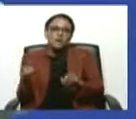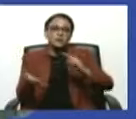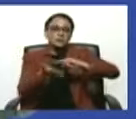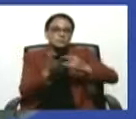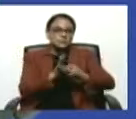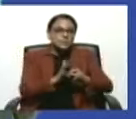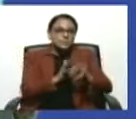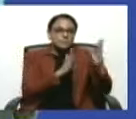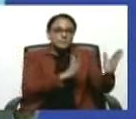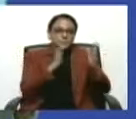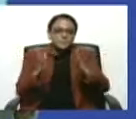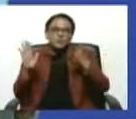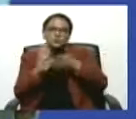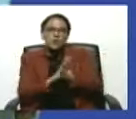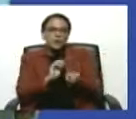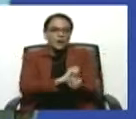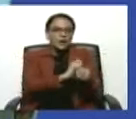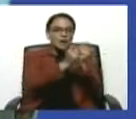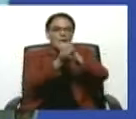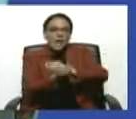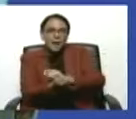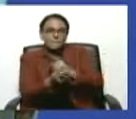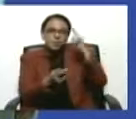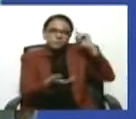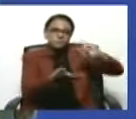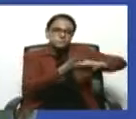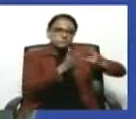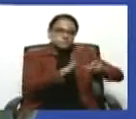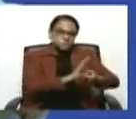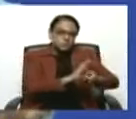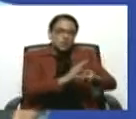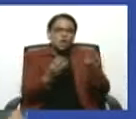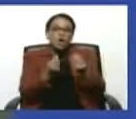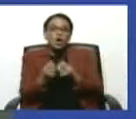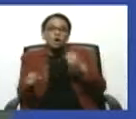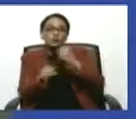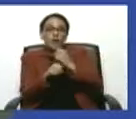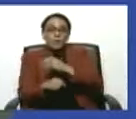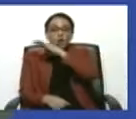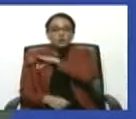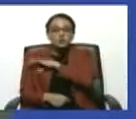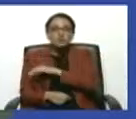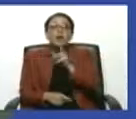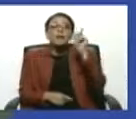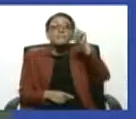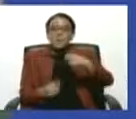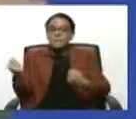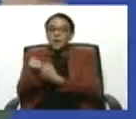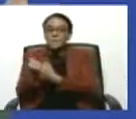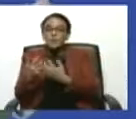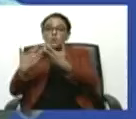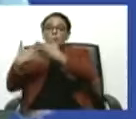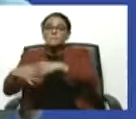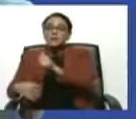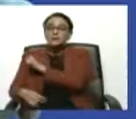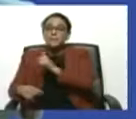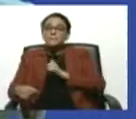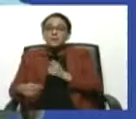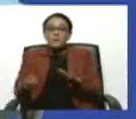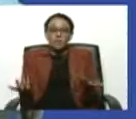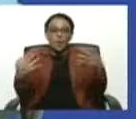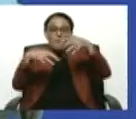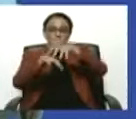planificada a una economía socialista con participación muy fuerte del sector privado. Y cómo ese programa en